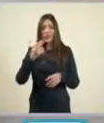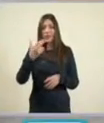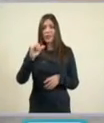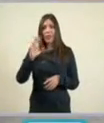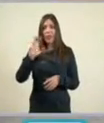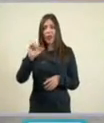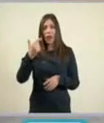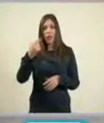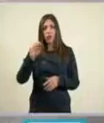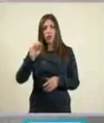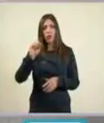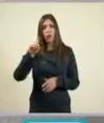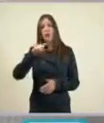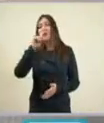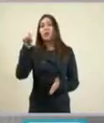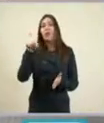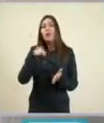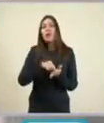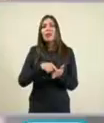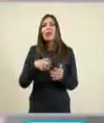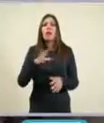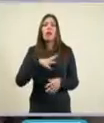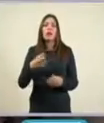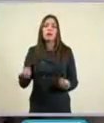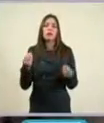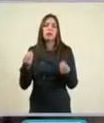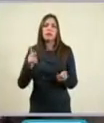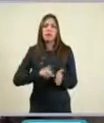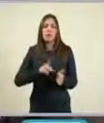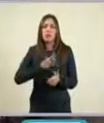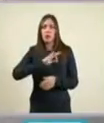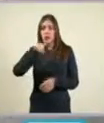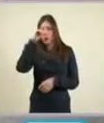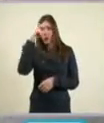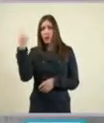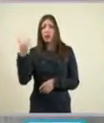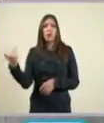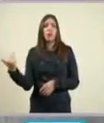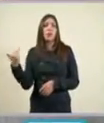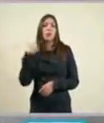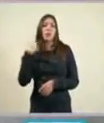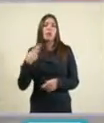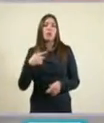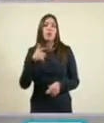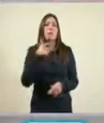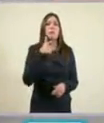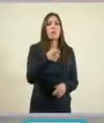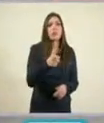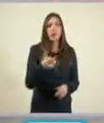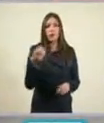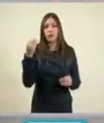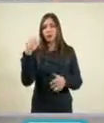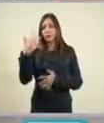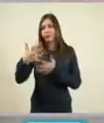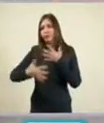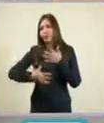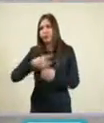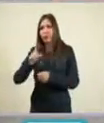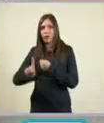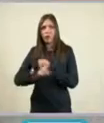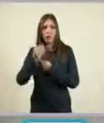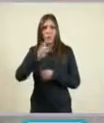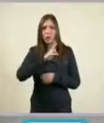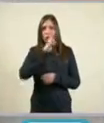una posibilidad 6 veces más posibilidades de morir a causa de un arma de fuego, ¿no? Era una cosa terrible y dijo, bueno, no